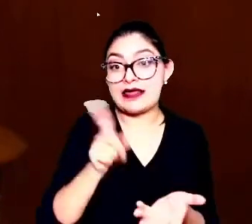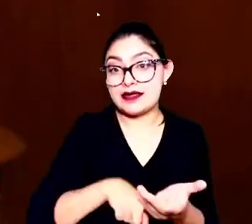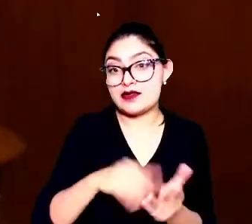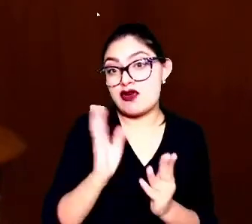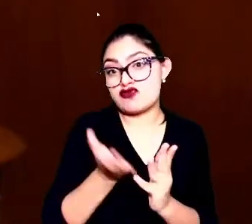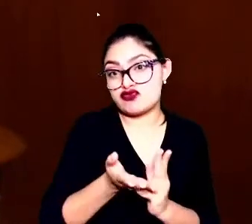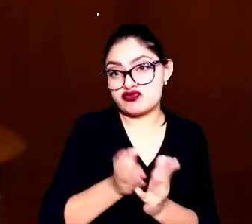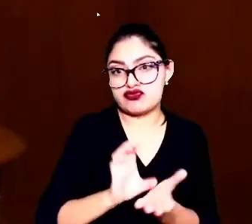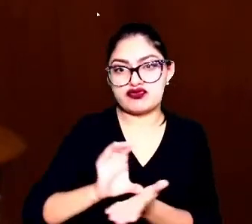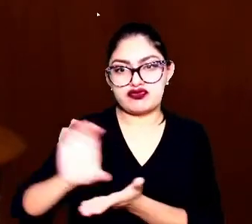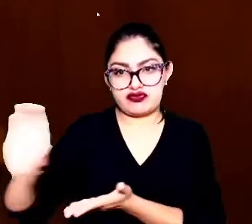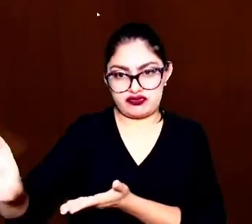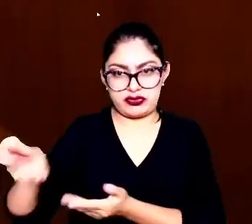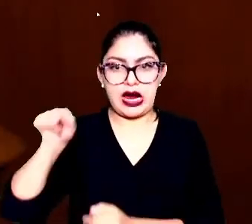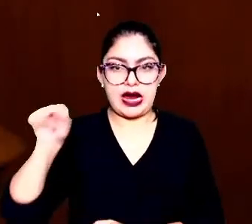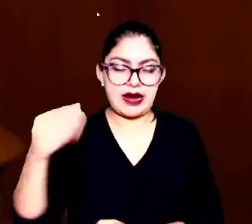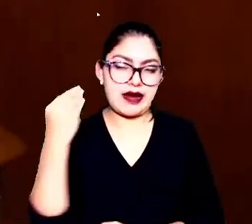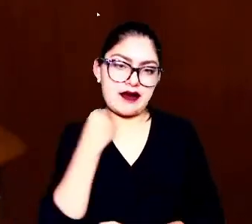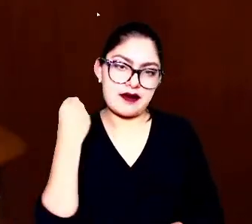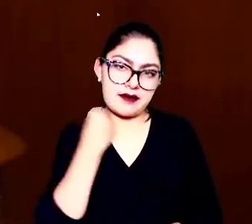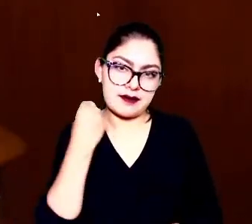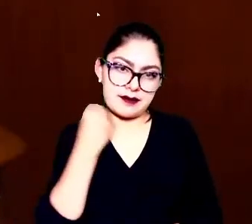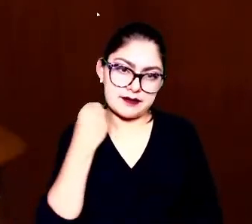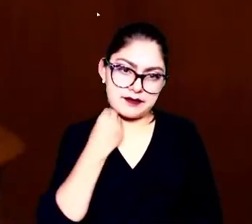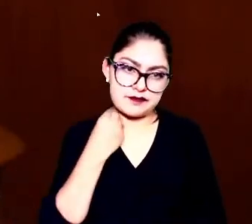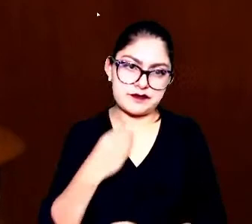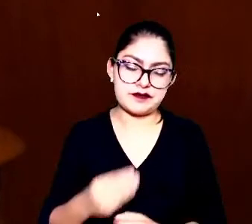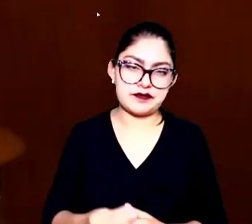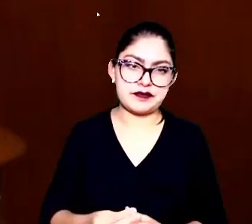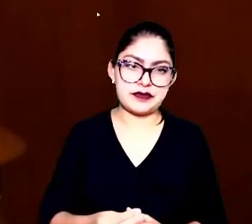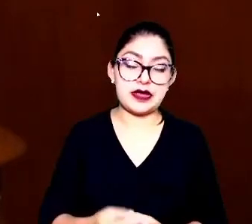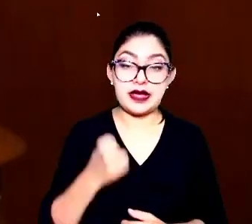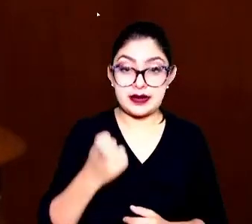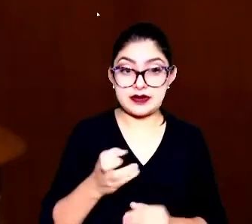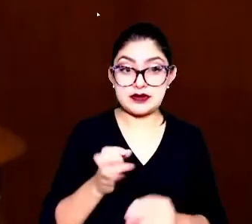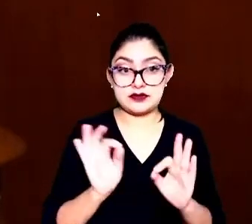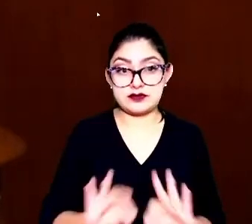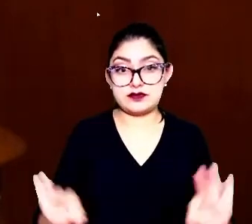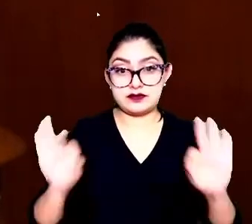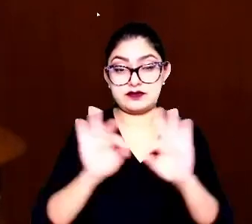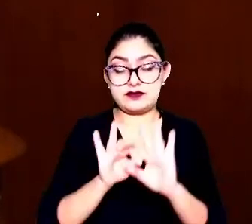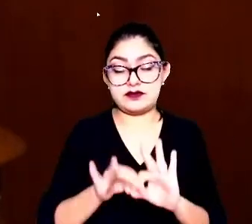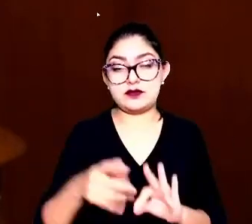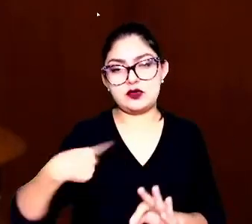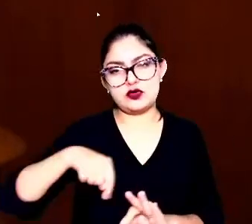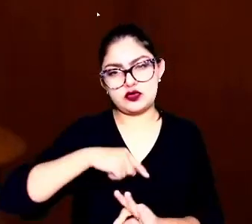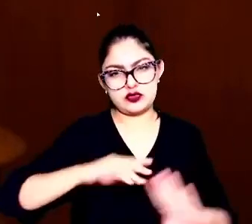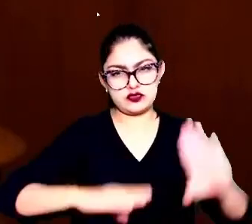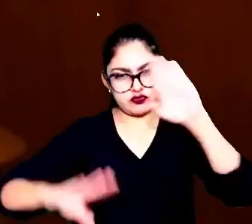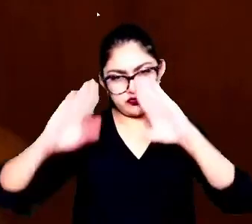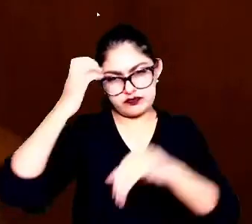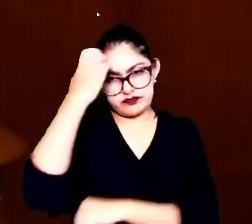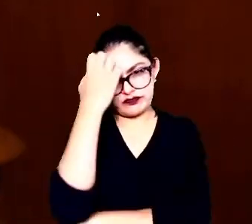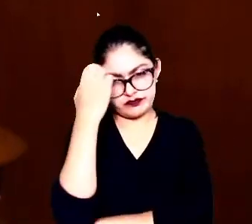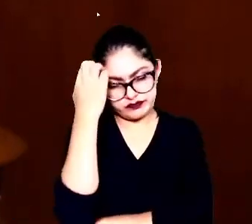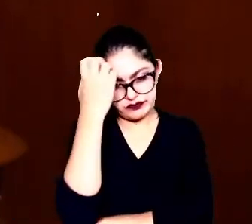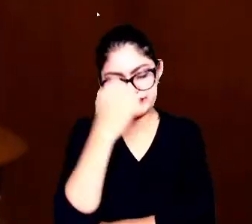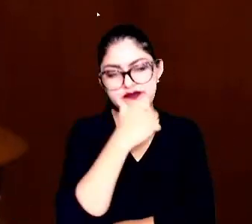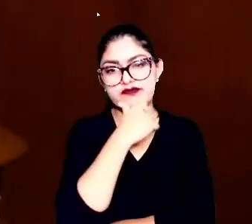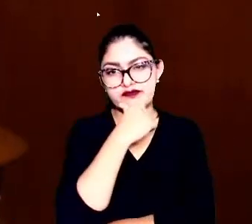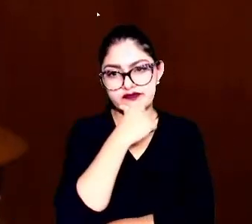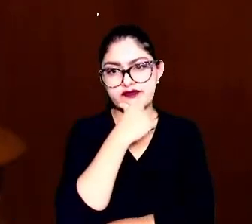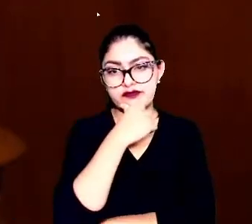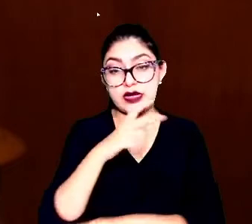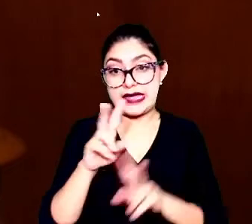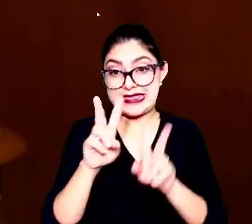monetariamente al trabajador es necesario reflexionar sobre este tipo de asuntos basta